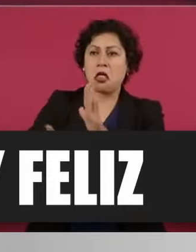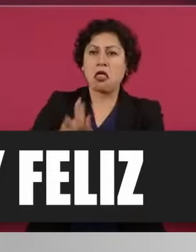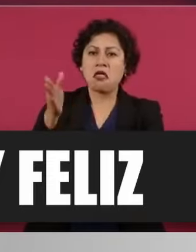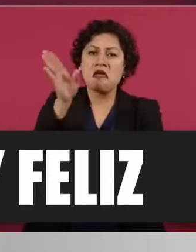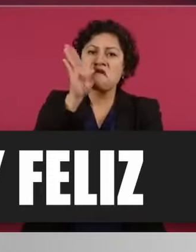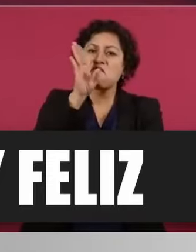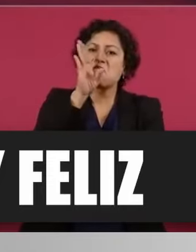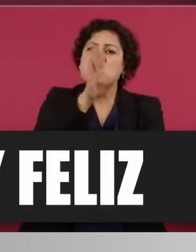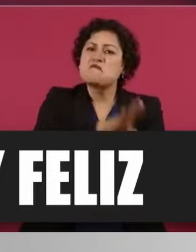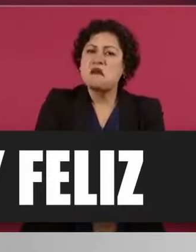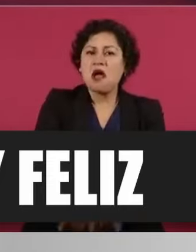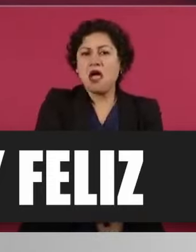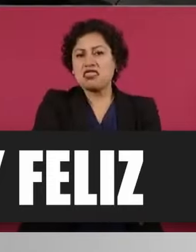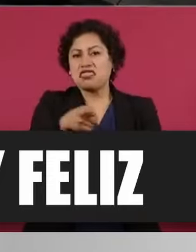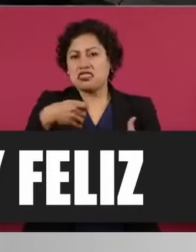la destrucción incluso